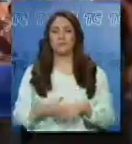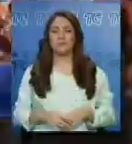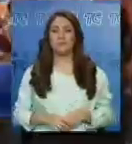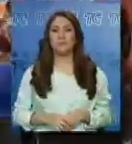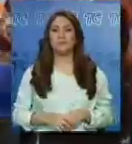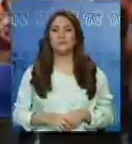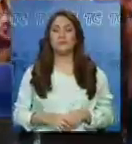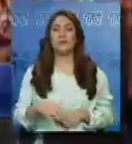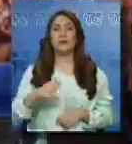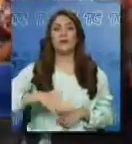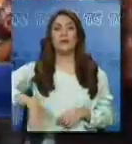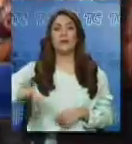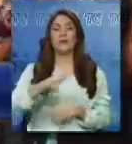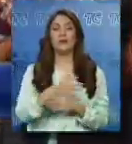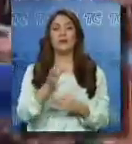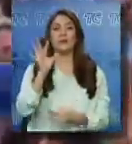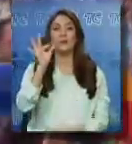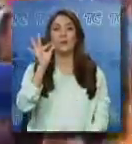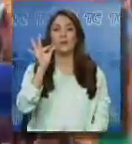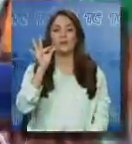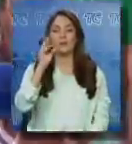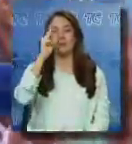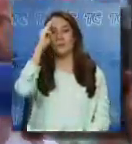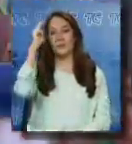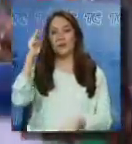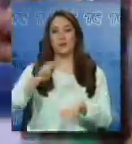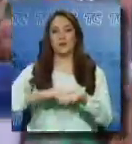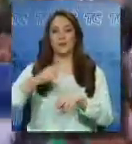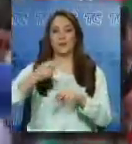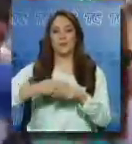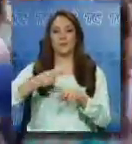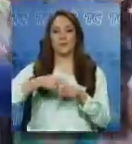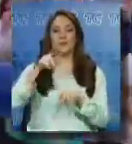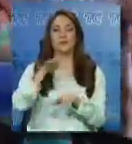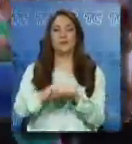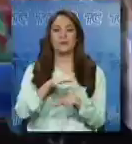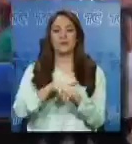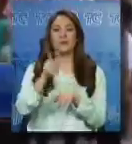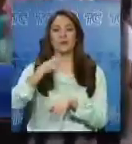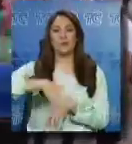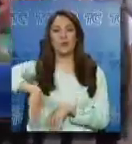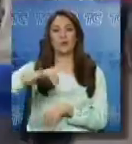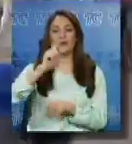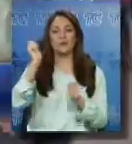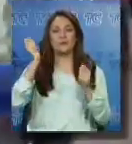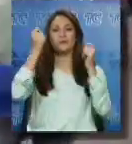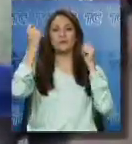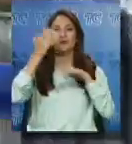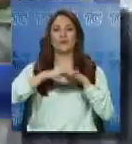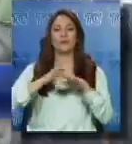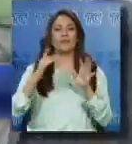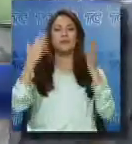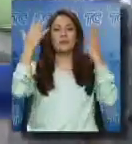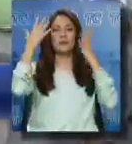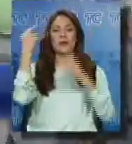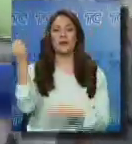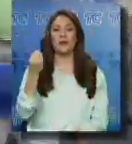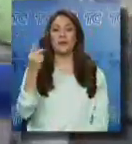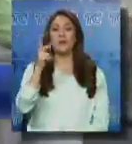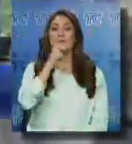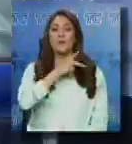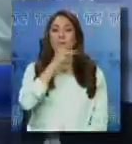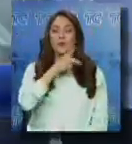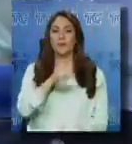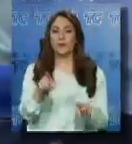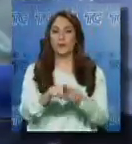la explanada del Estadio 9 de Mayo se vivió un festival de la juventud. Similar acción se dio en la ciudad de Puerto